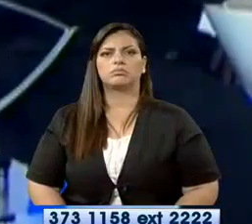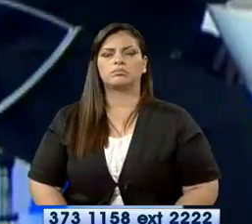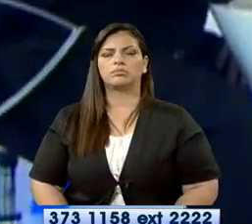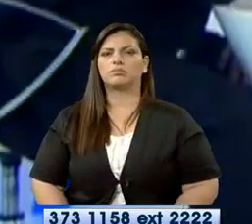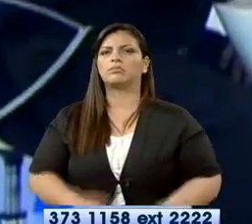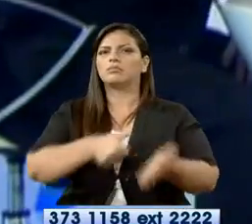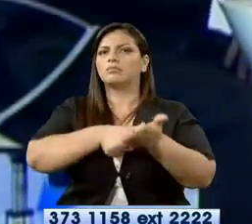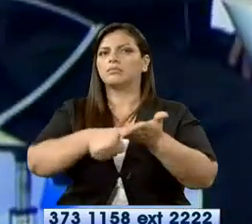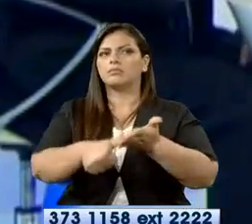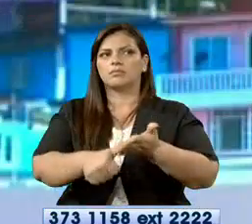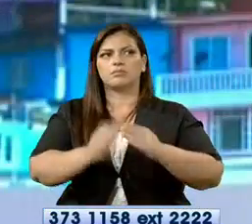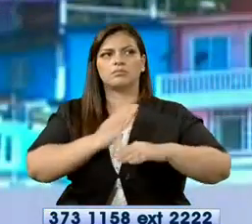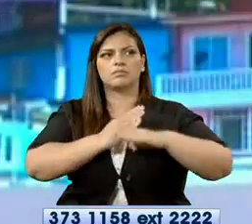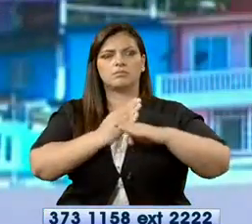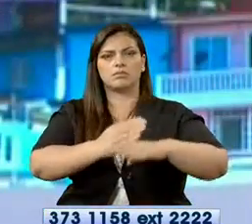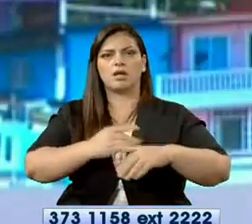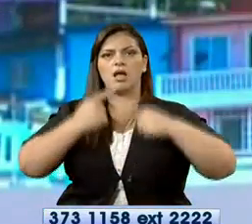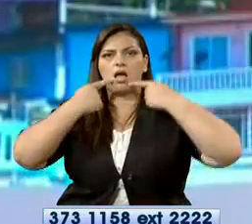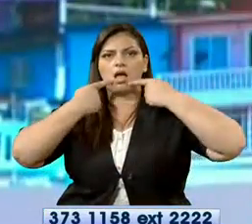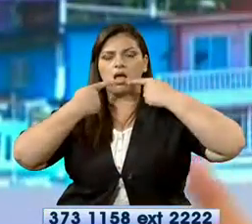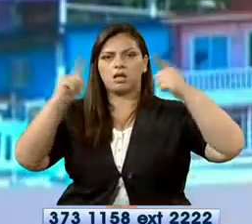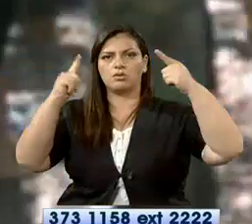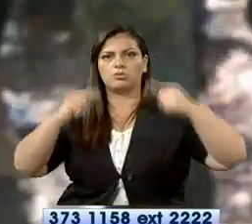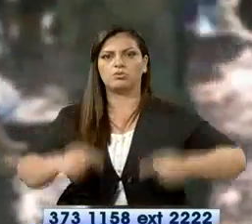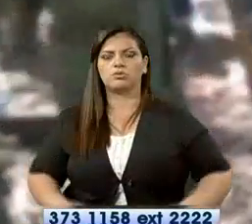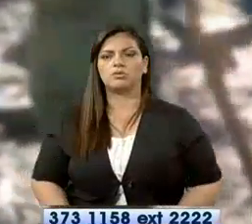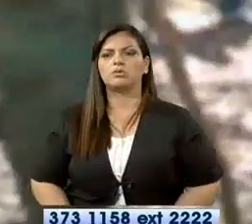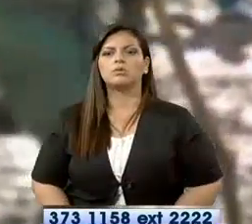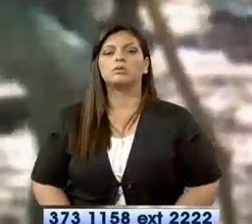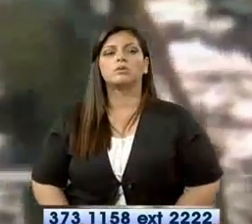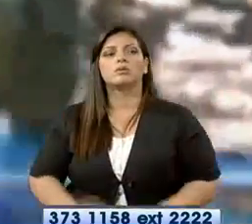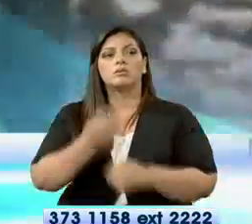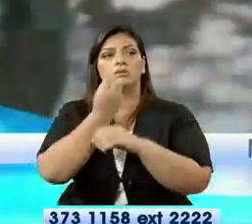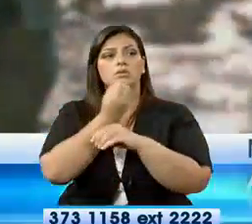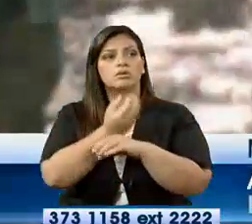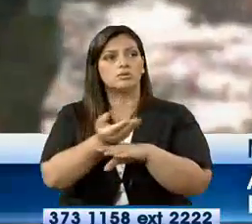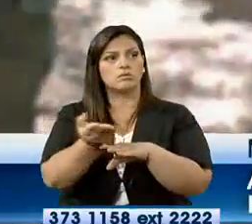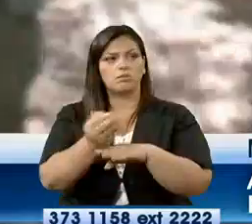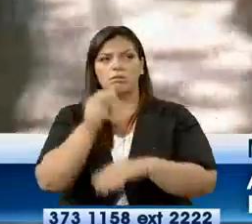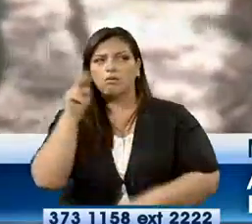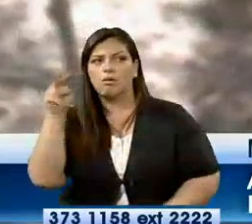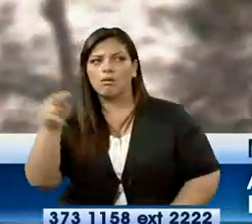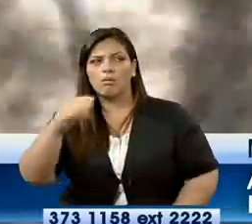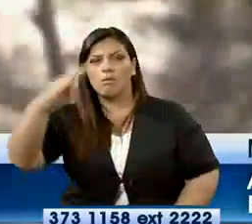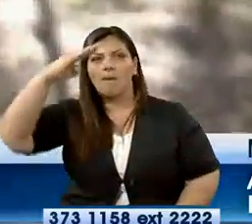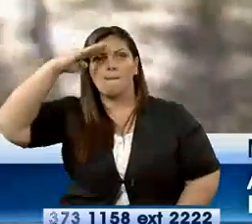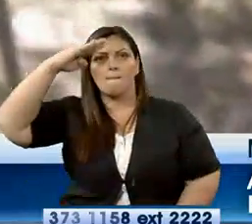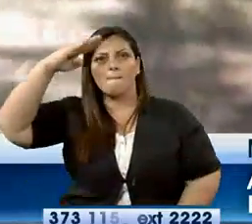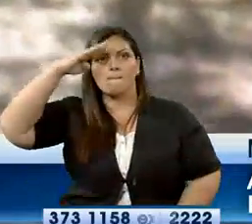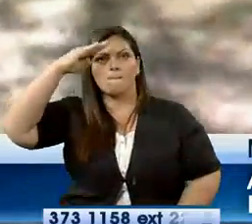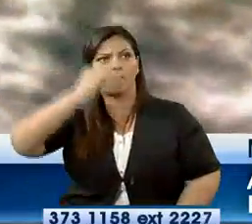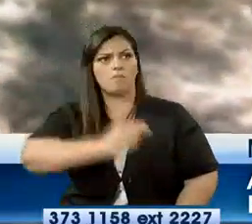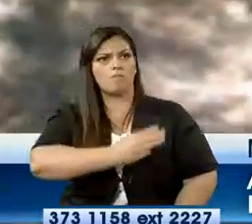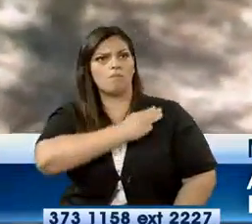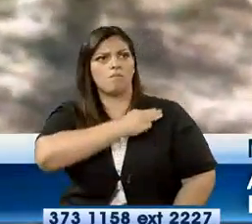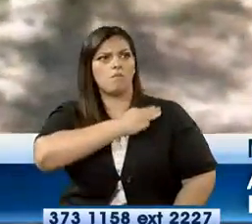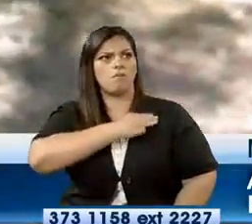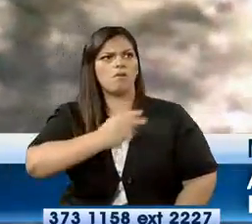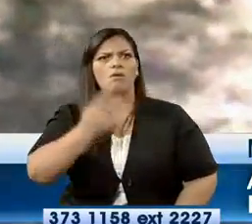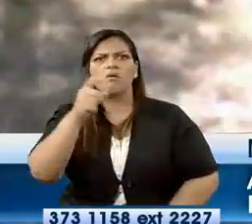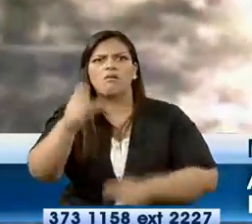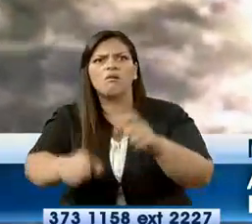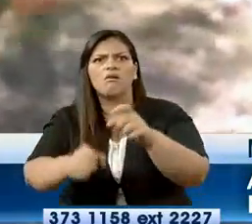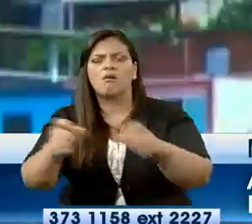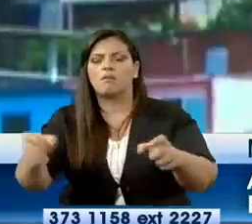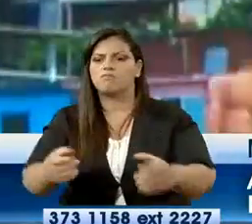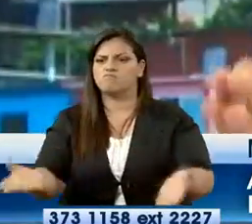en una entrevista en la televisión pública. Ahí se confirma que quienes aparecen en los videos entrenando a civiles son militares en servicio